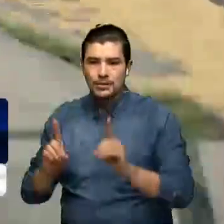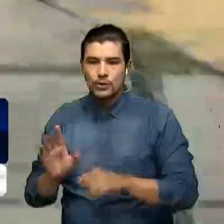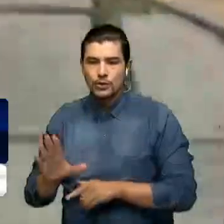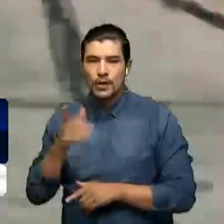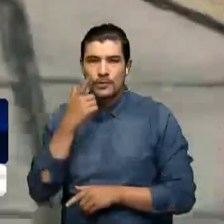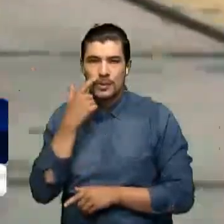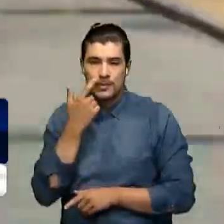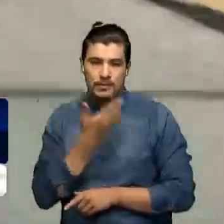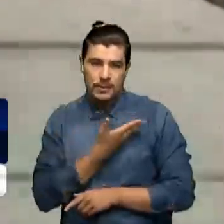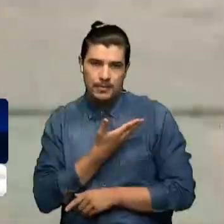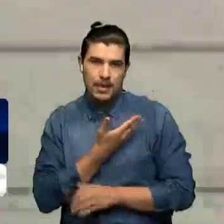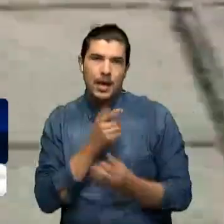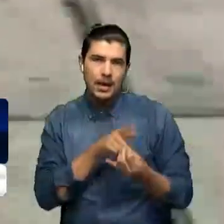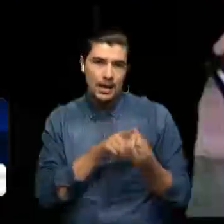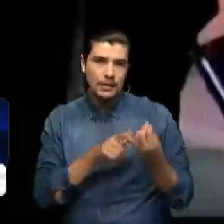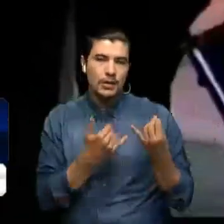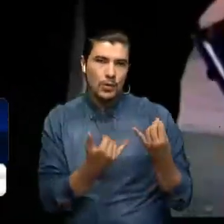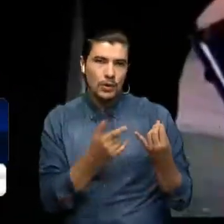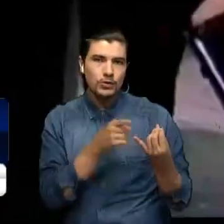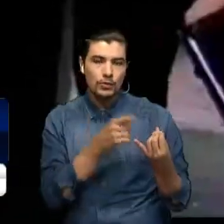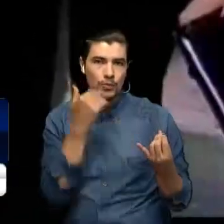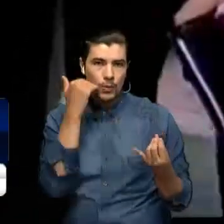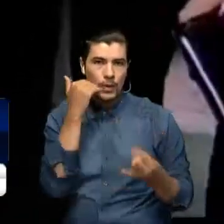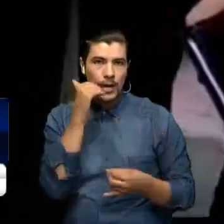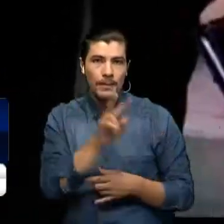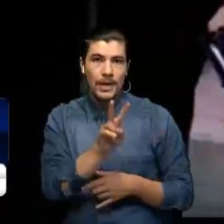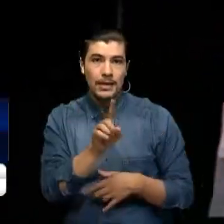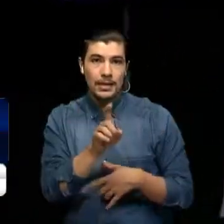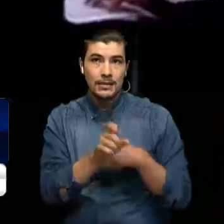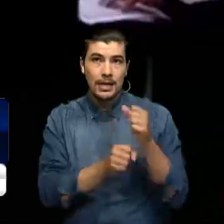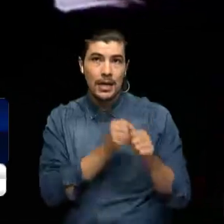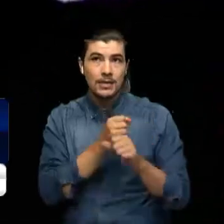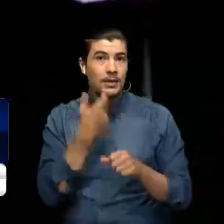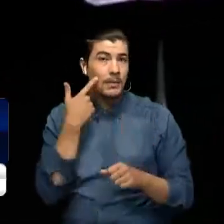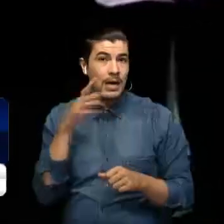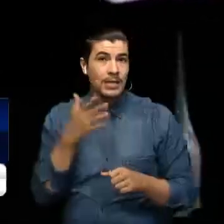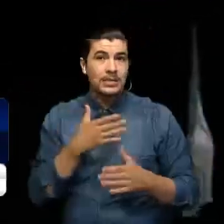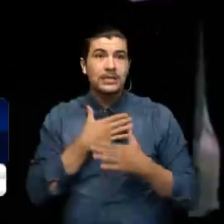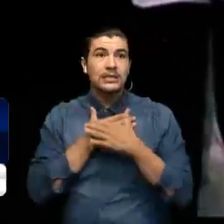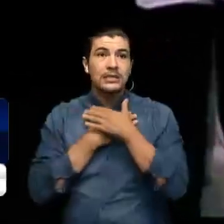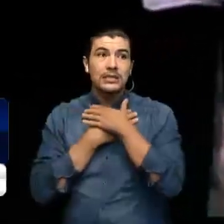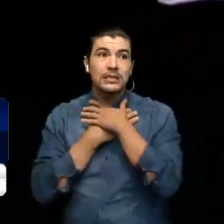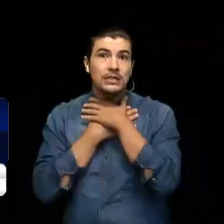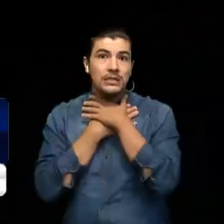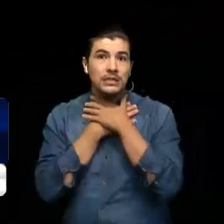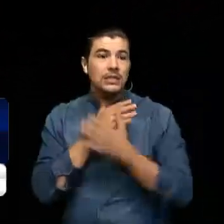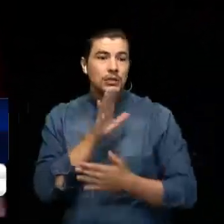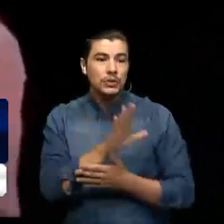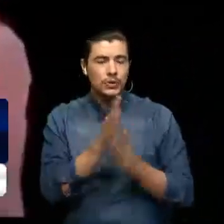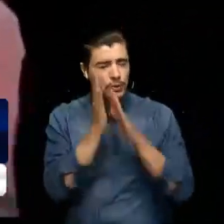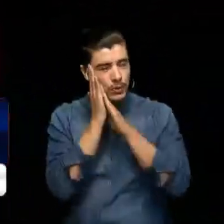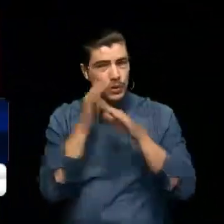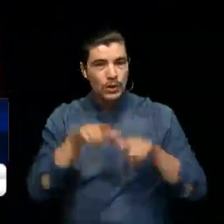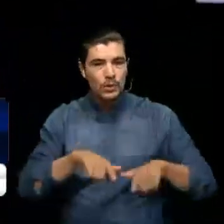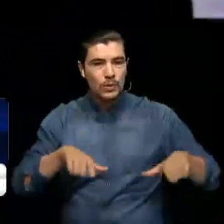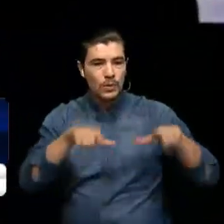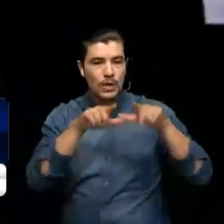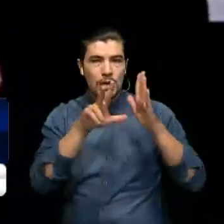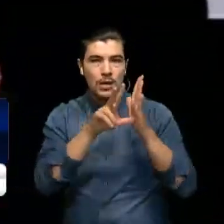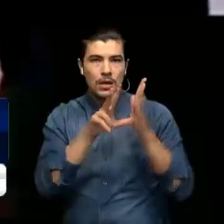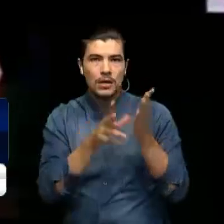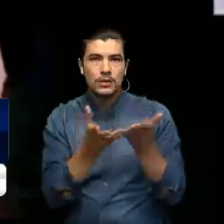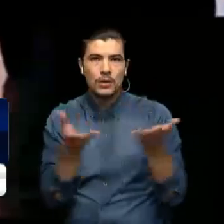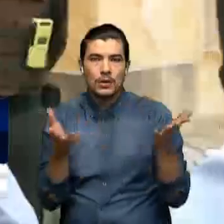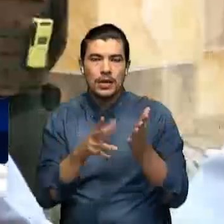en este caso una mujer de 26 años aparentemente habría asfixiado a sus hijos mientras dormían en la habitación de un hotel en el centro